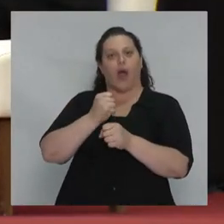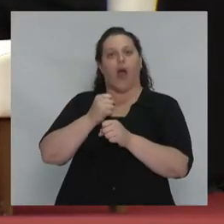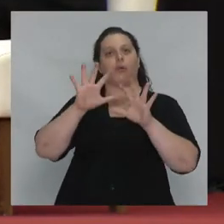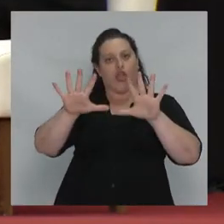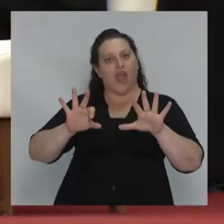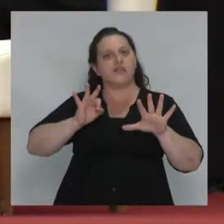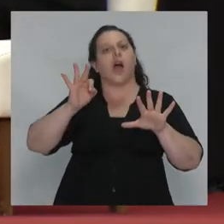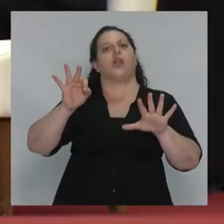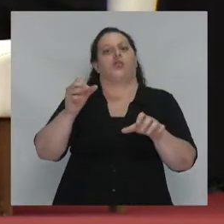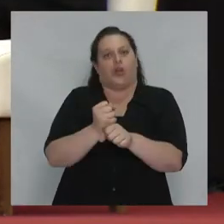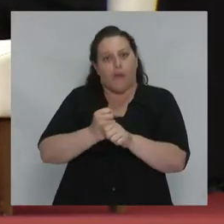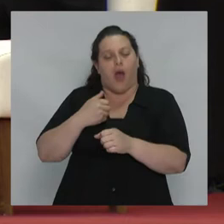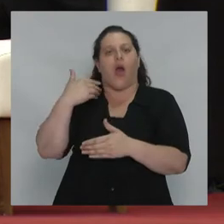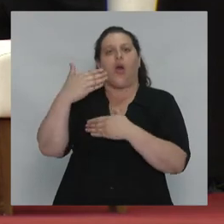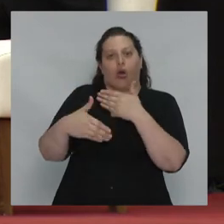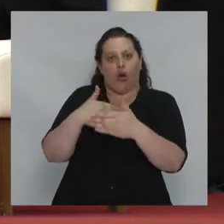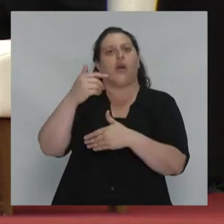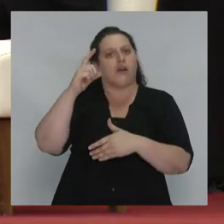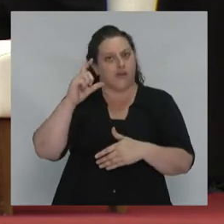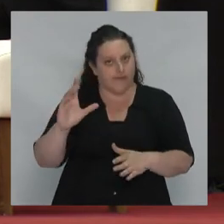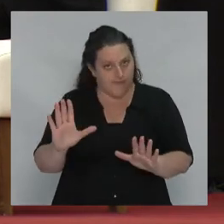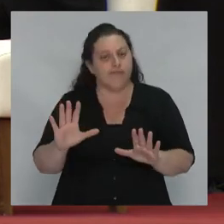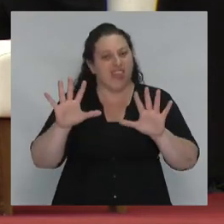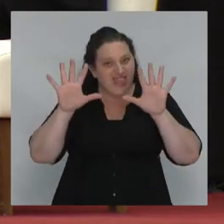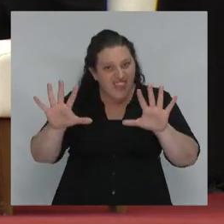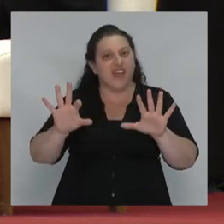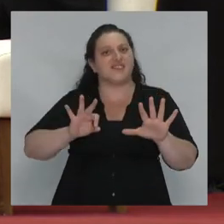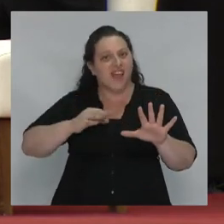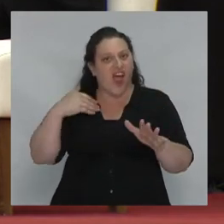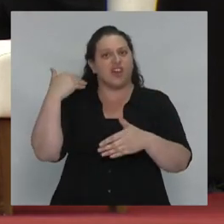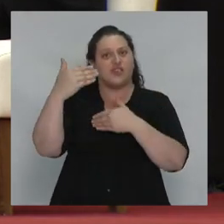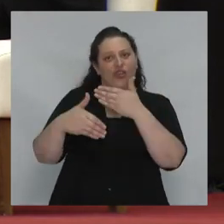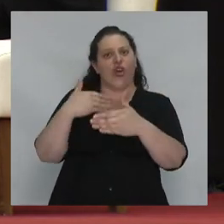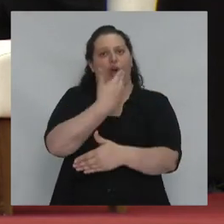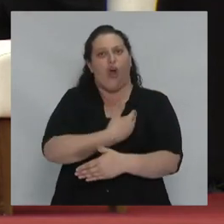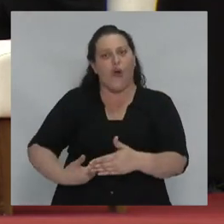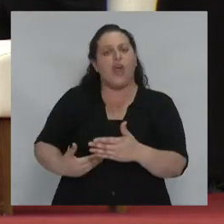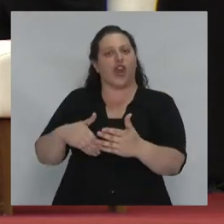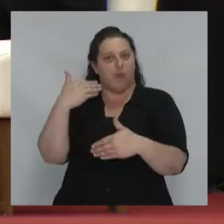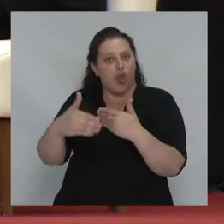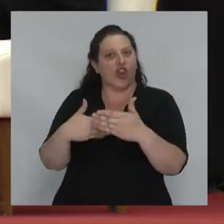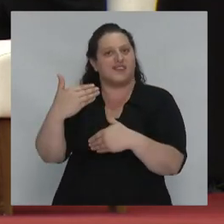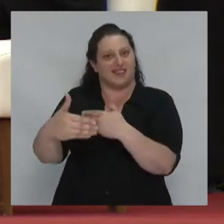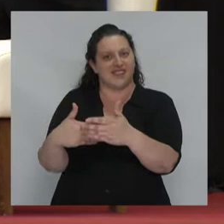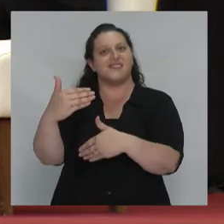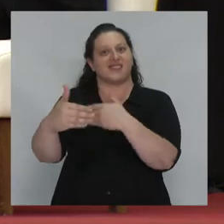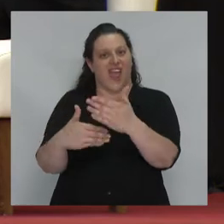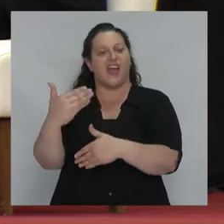años, óiganlo bien, 10 años de gobiernos progresistas durante los cuales